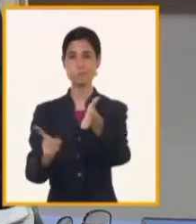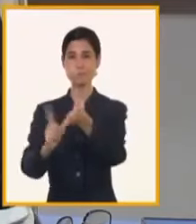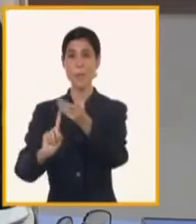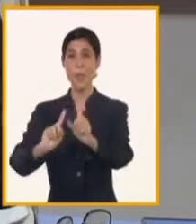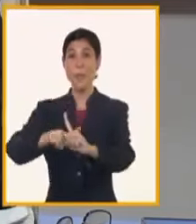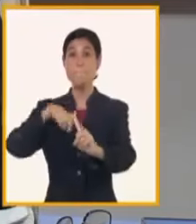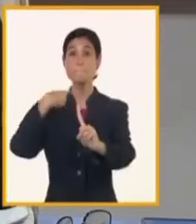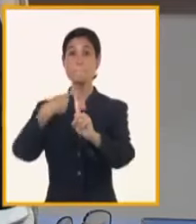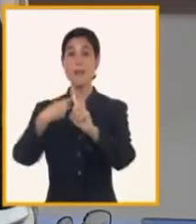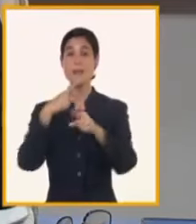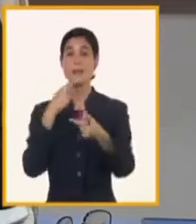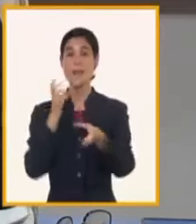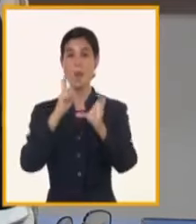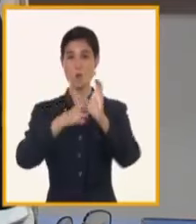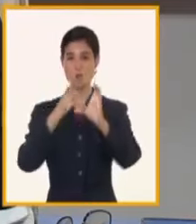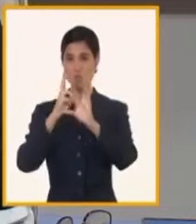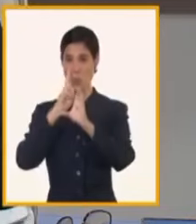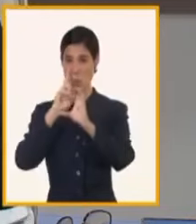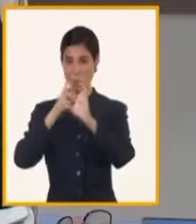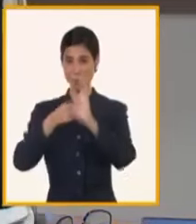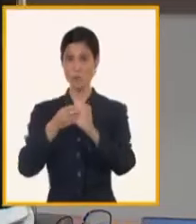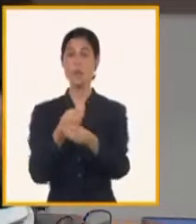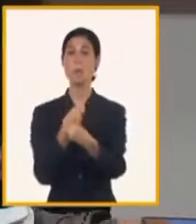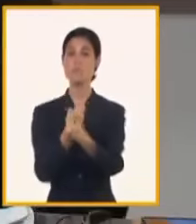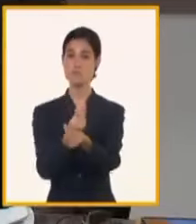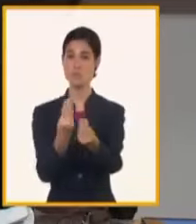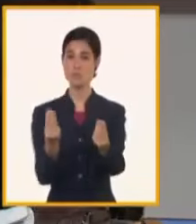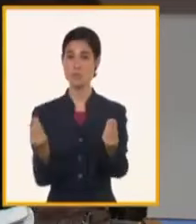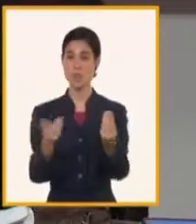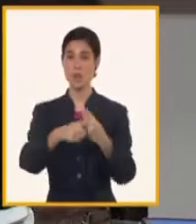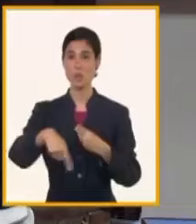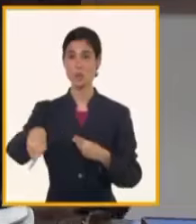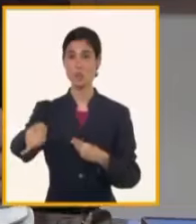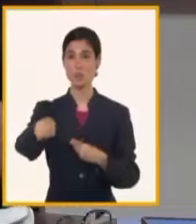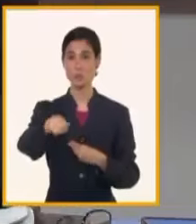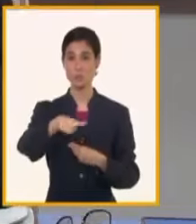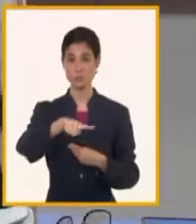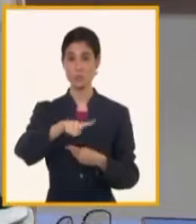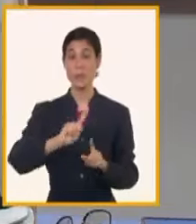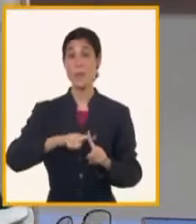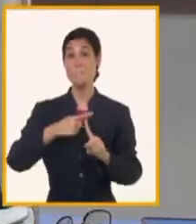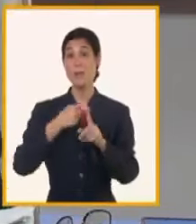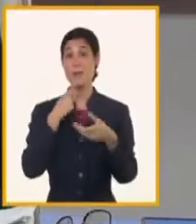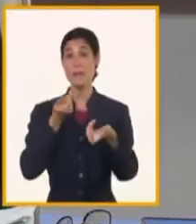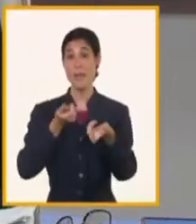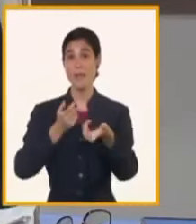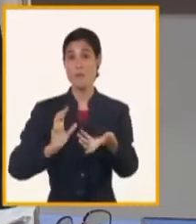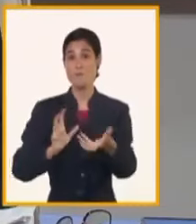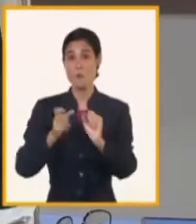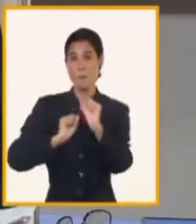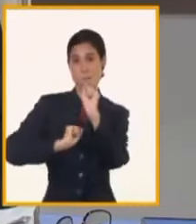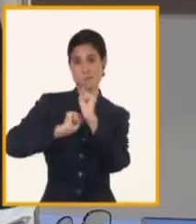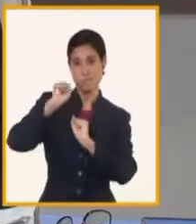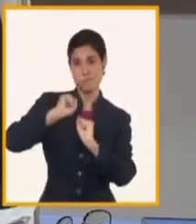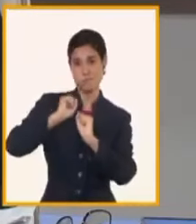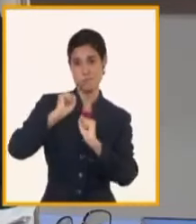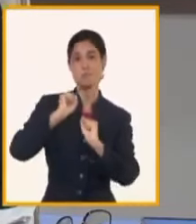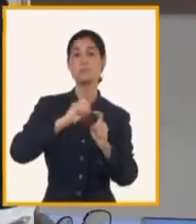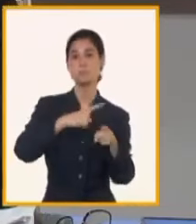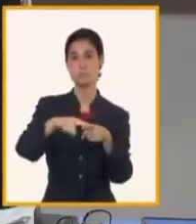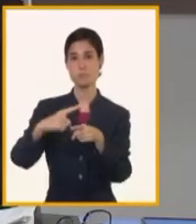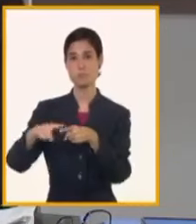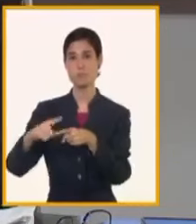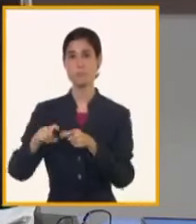que son los que el pueblo conoce como los grupos de electrógeno y las patanas la generación térmica de las termoeléctricas